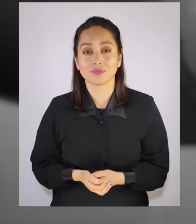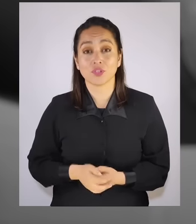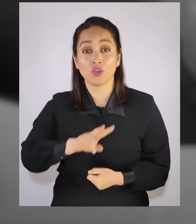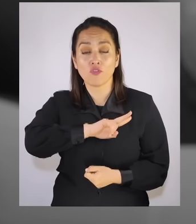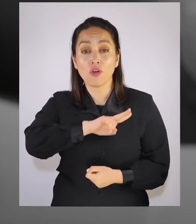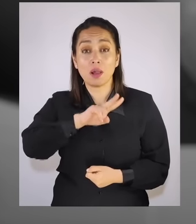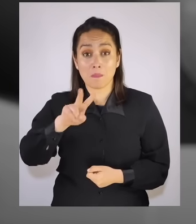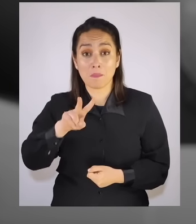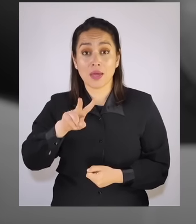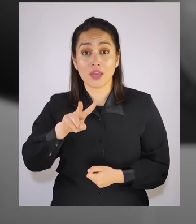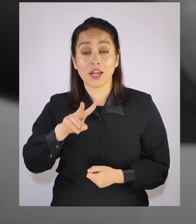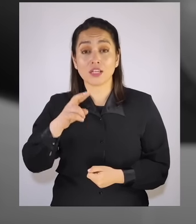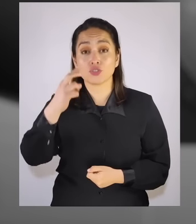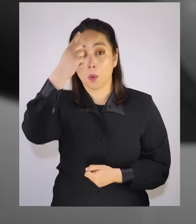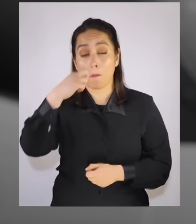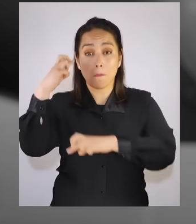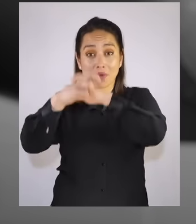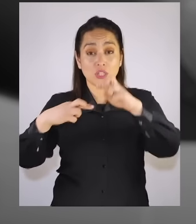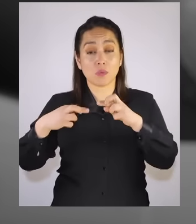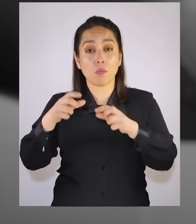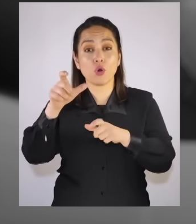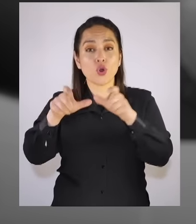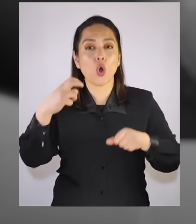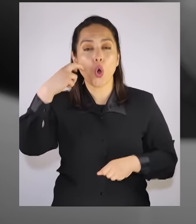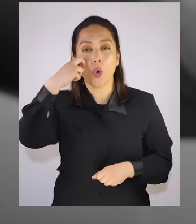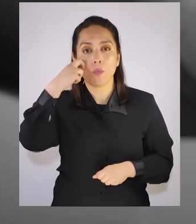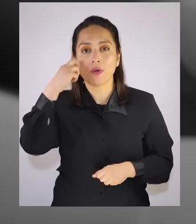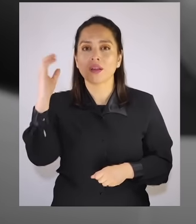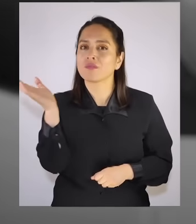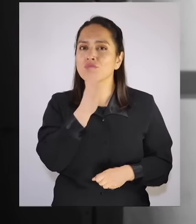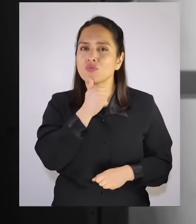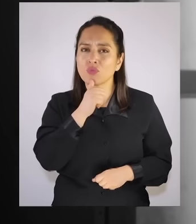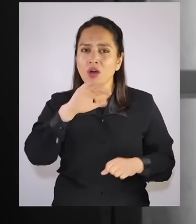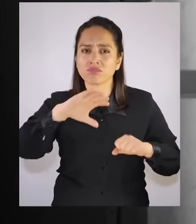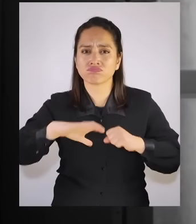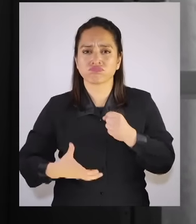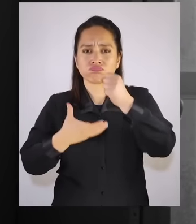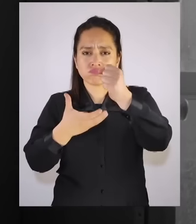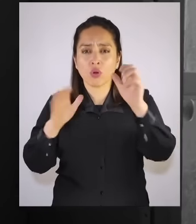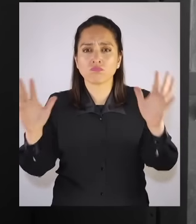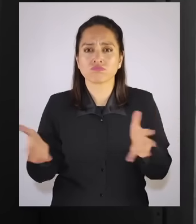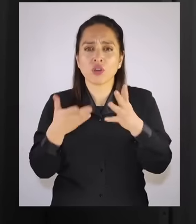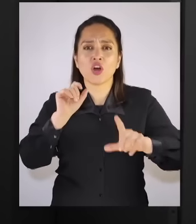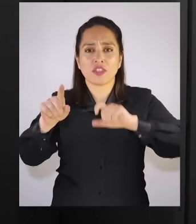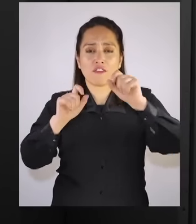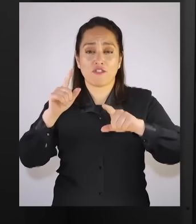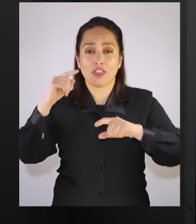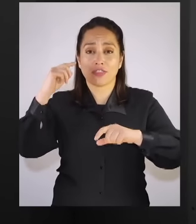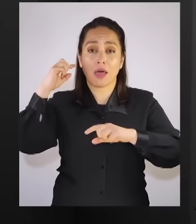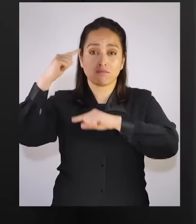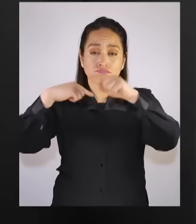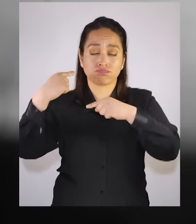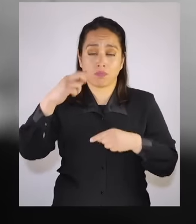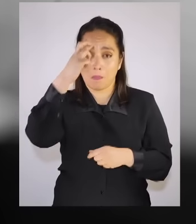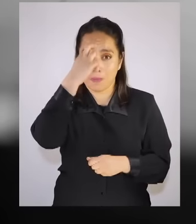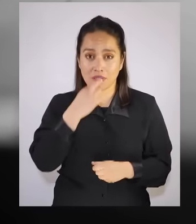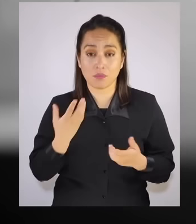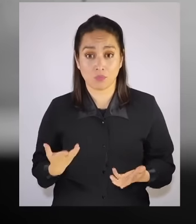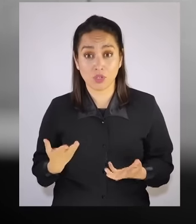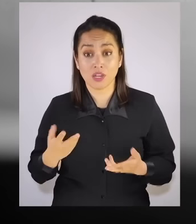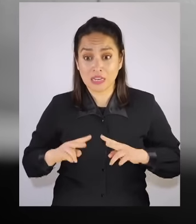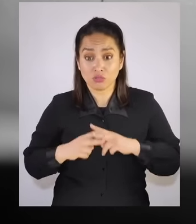Valparaíso, al ser un patrimonio de la humanidad, no hay un fondo, un recurso que impulse y defienda este patrimonio. Tener la estructura que puso